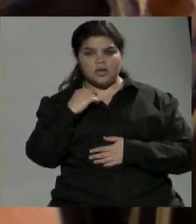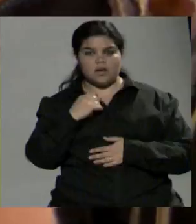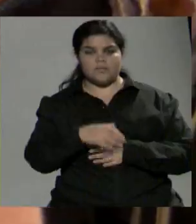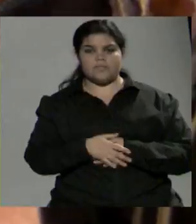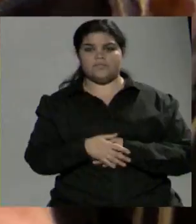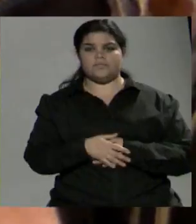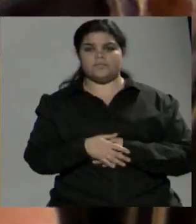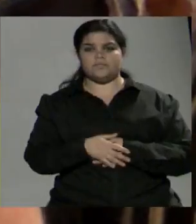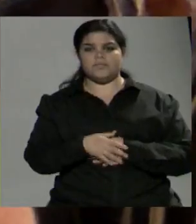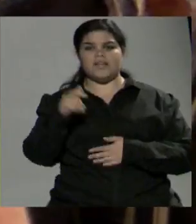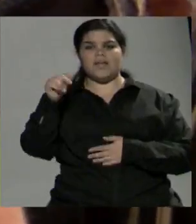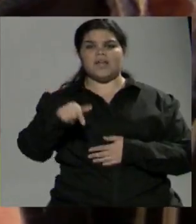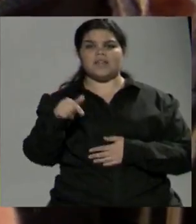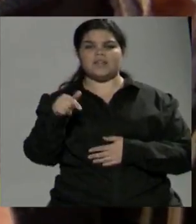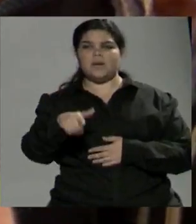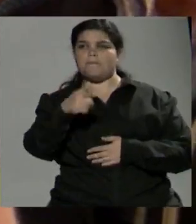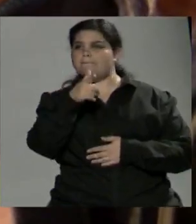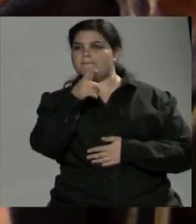montar un show